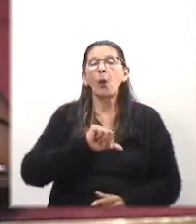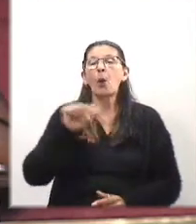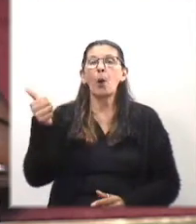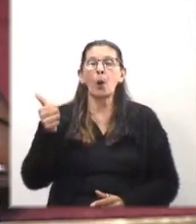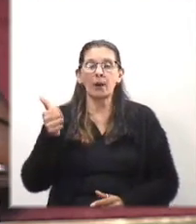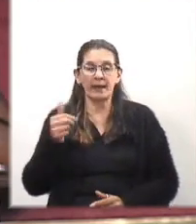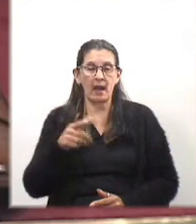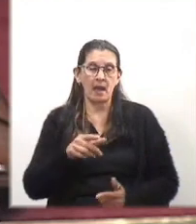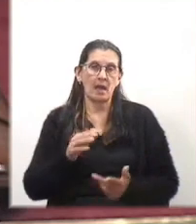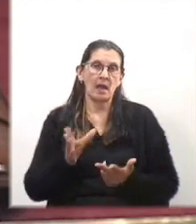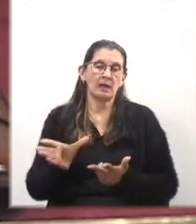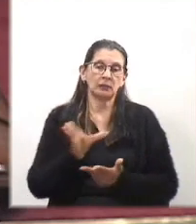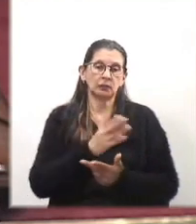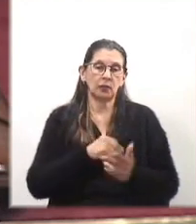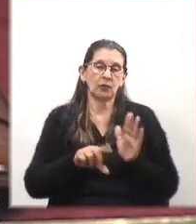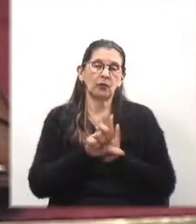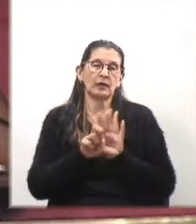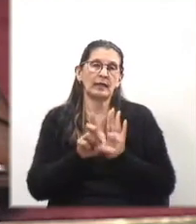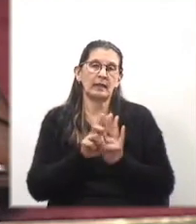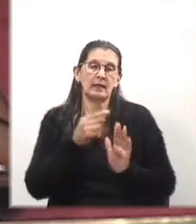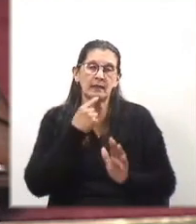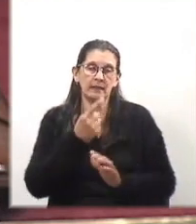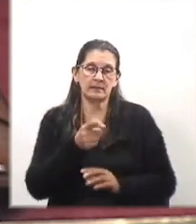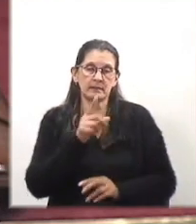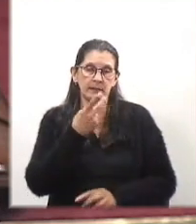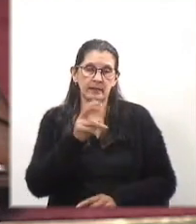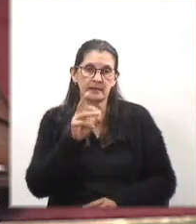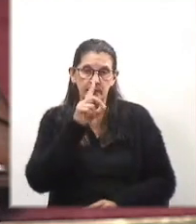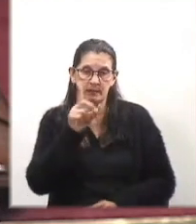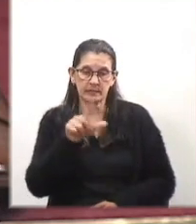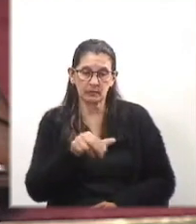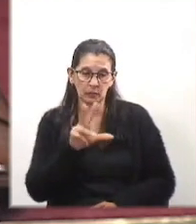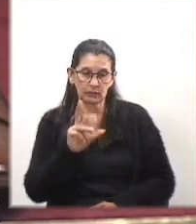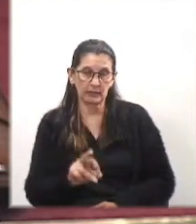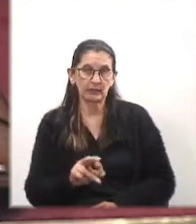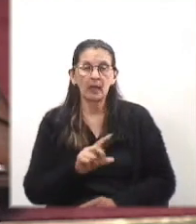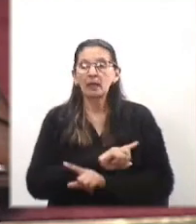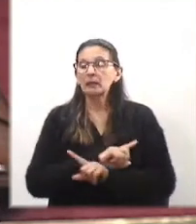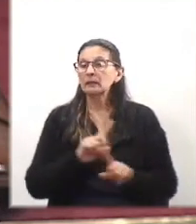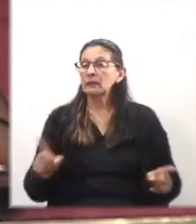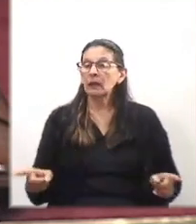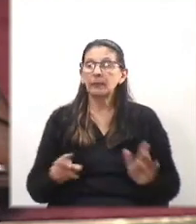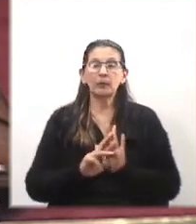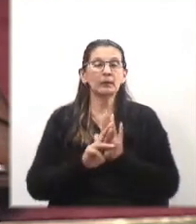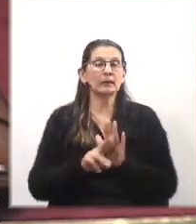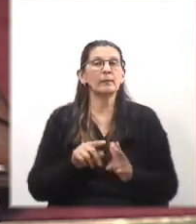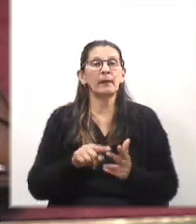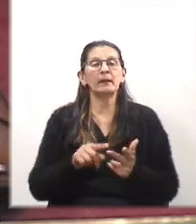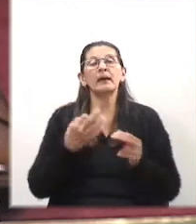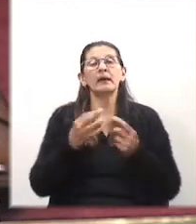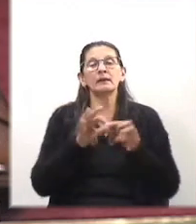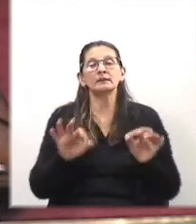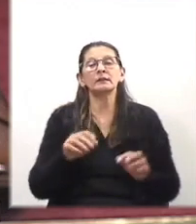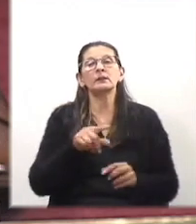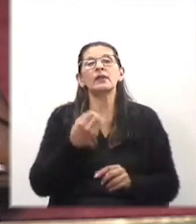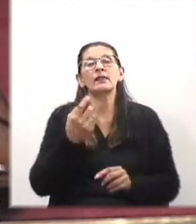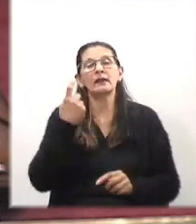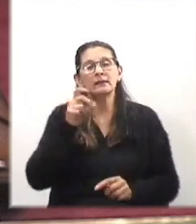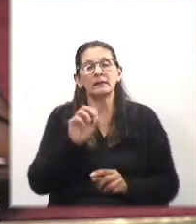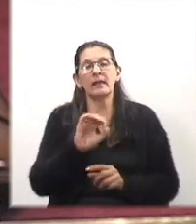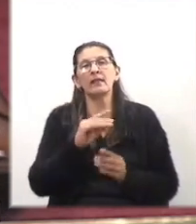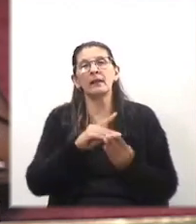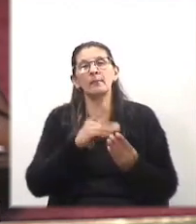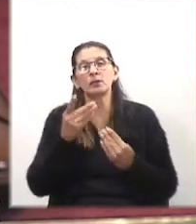converger al régimen común de la Ley 20.130? Tampoco contempla la nueva redacción dada por el artículo 10 del